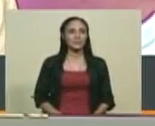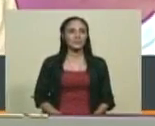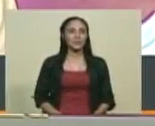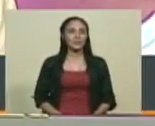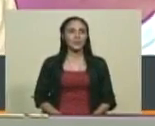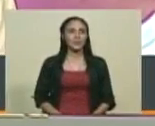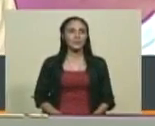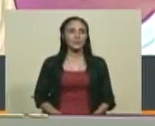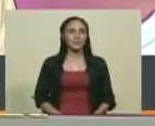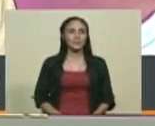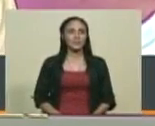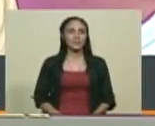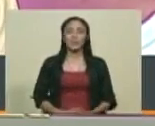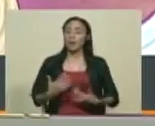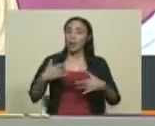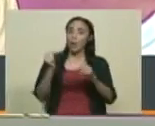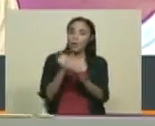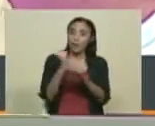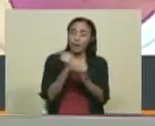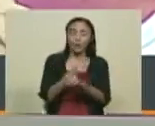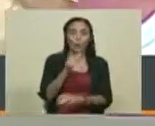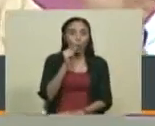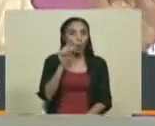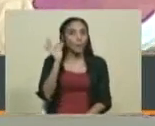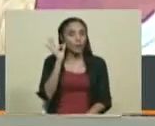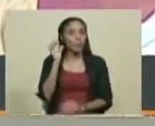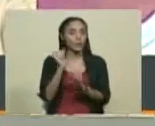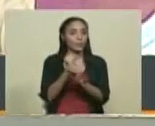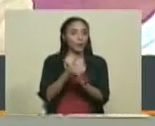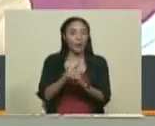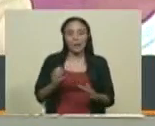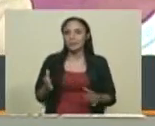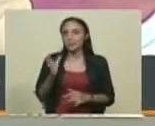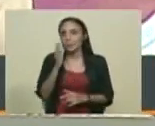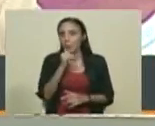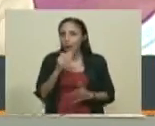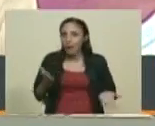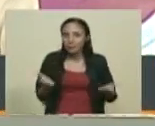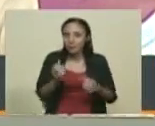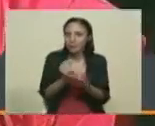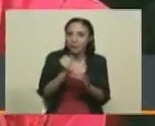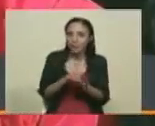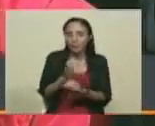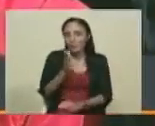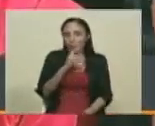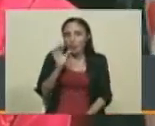sin los trabajadores y trabajadoras, un país no puede existir.